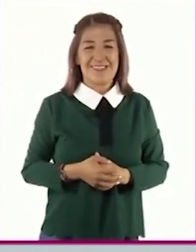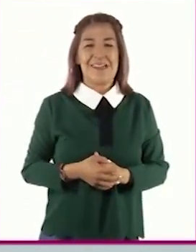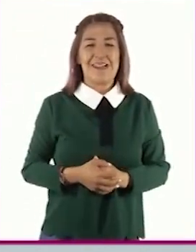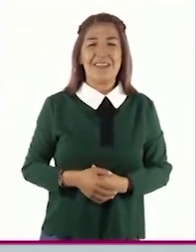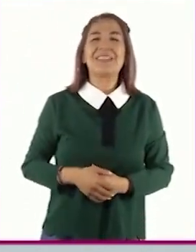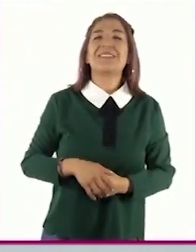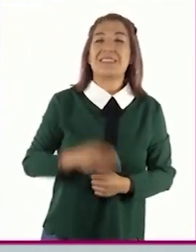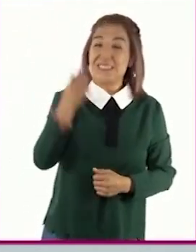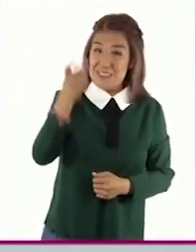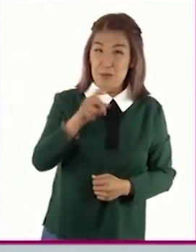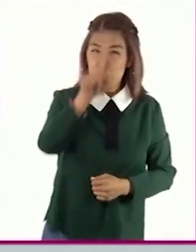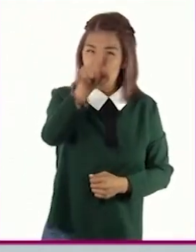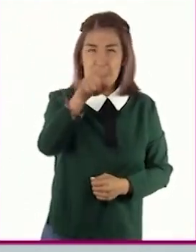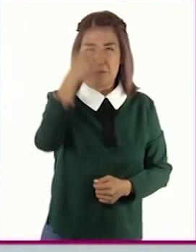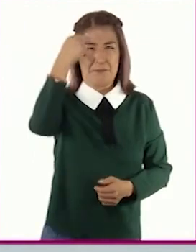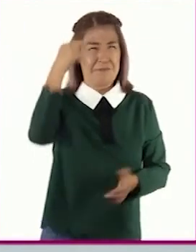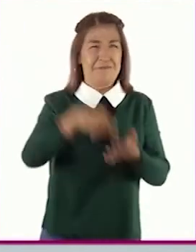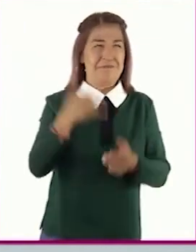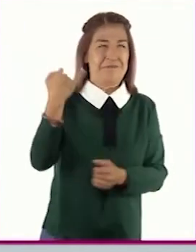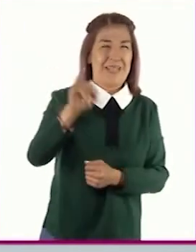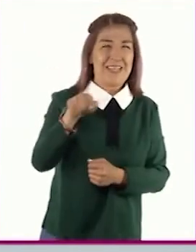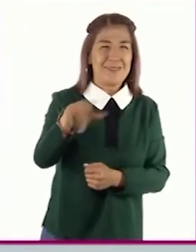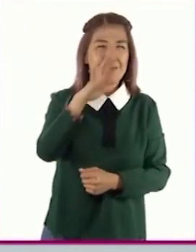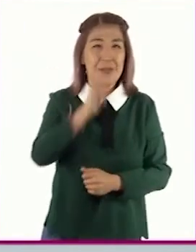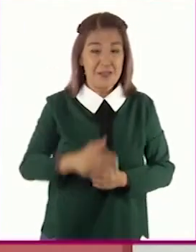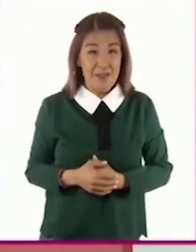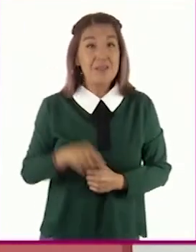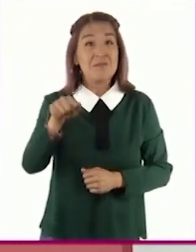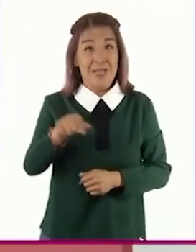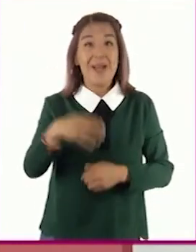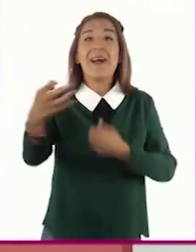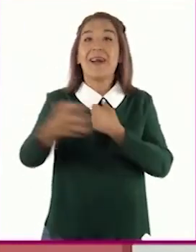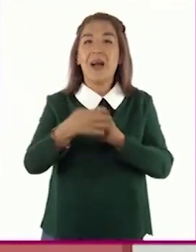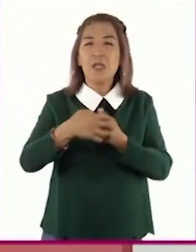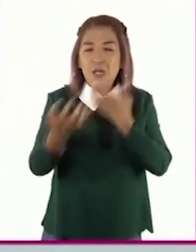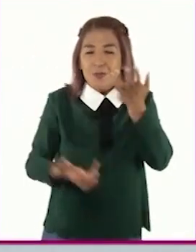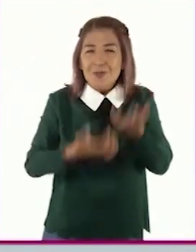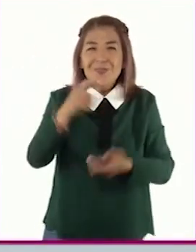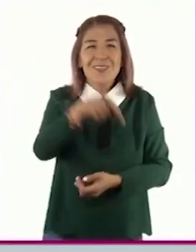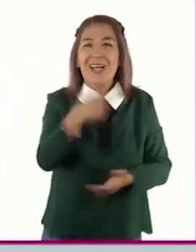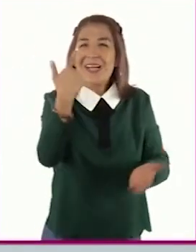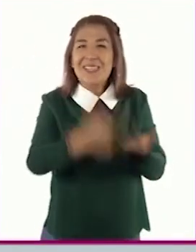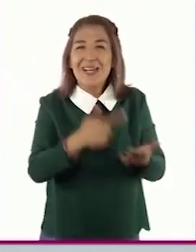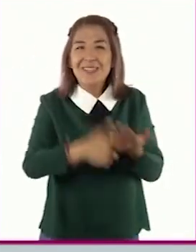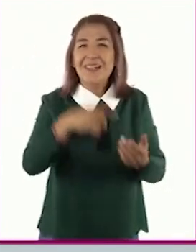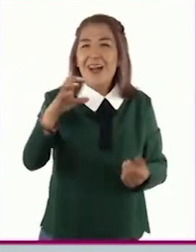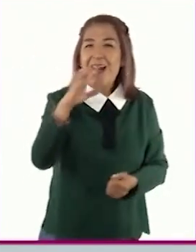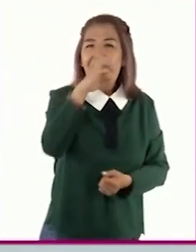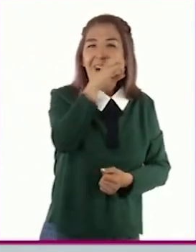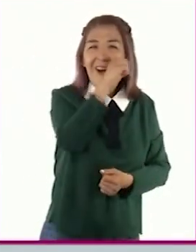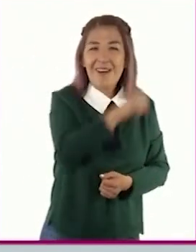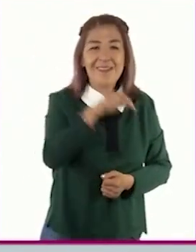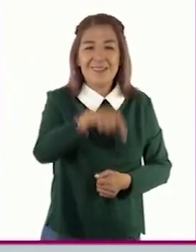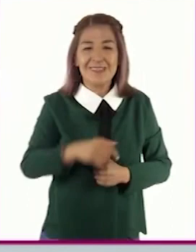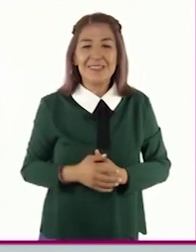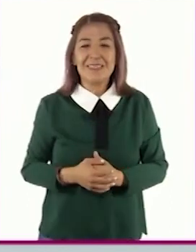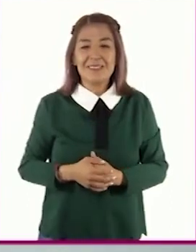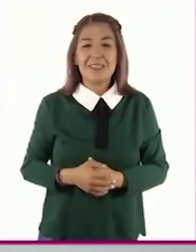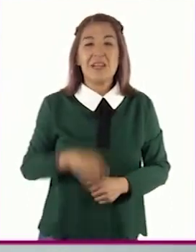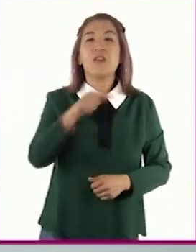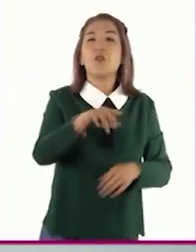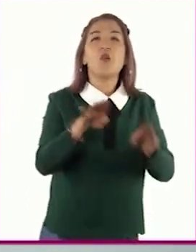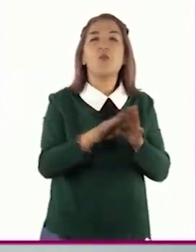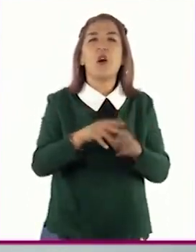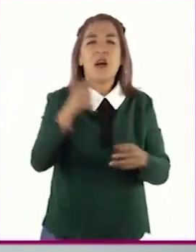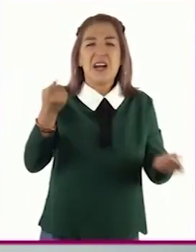Sí, aunque usted no lo crea, en este caldito grasoso y caliente pasamos la cuchara que está con